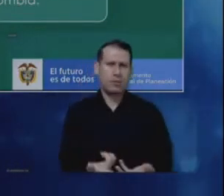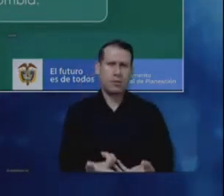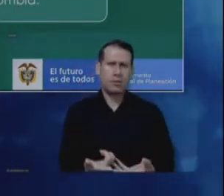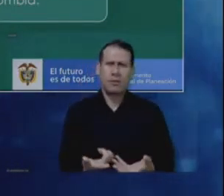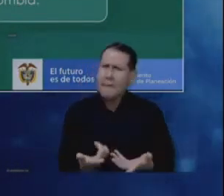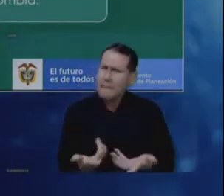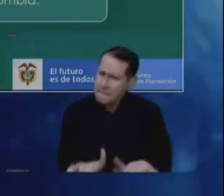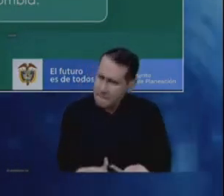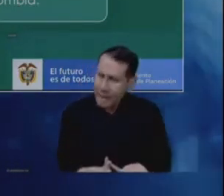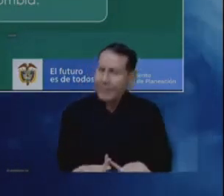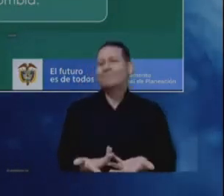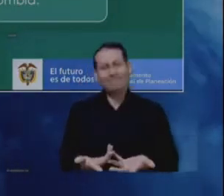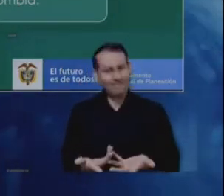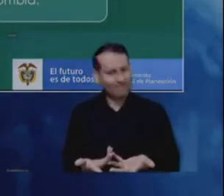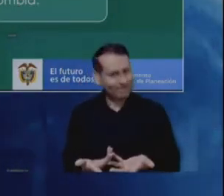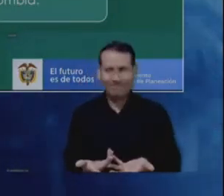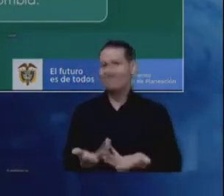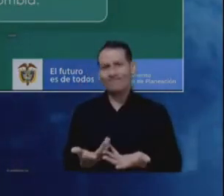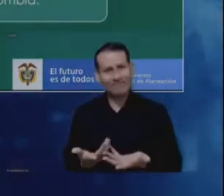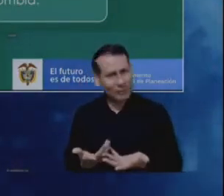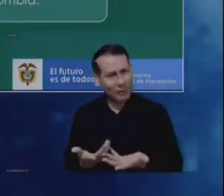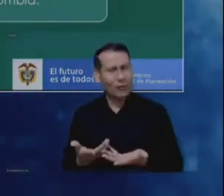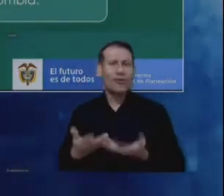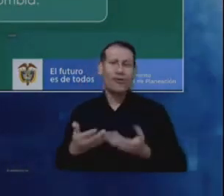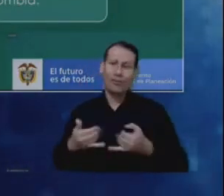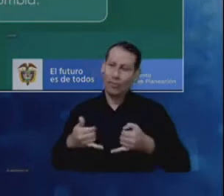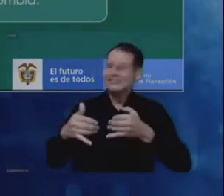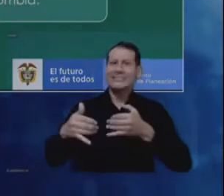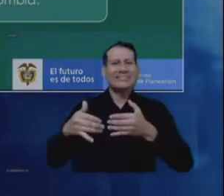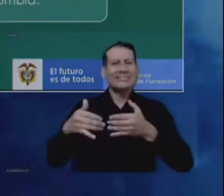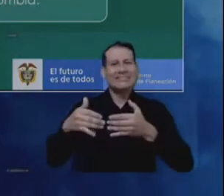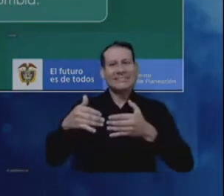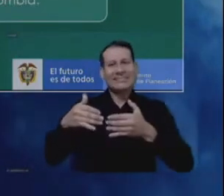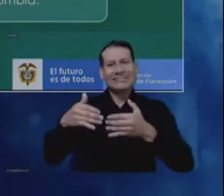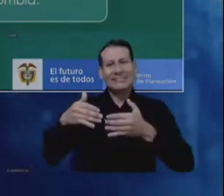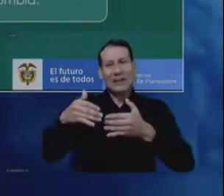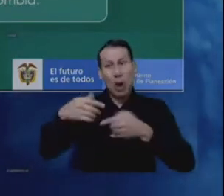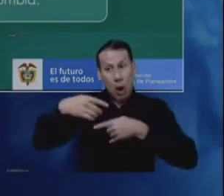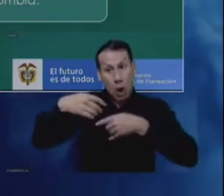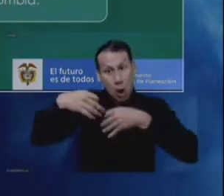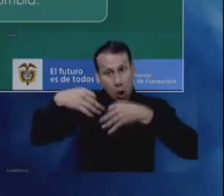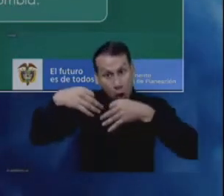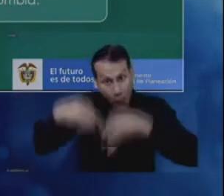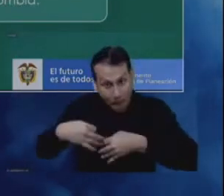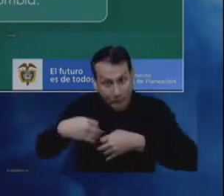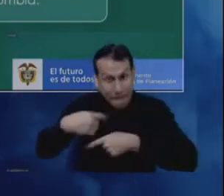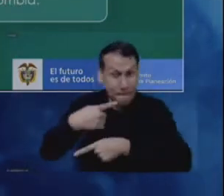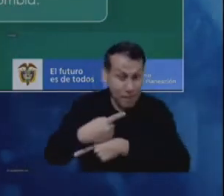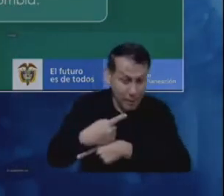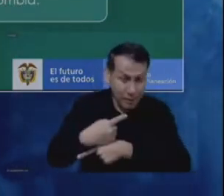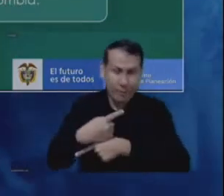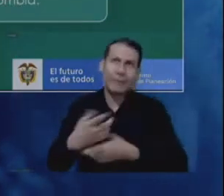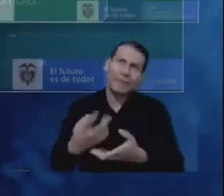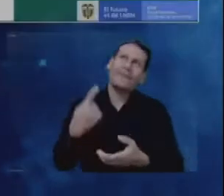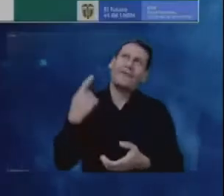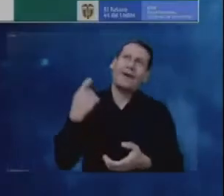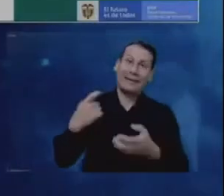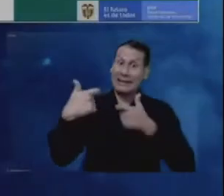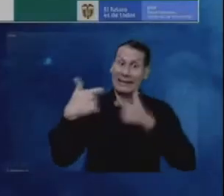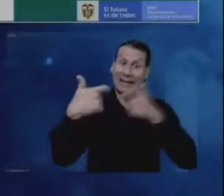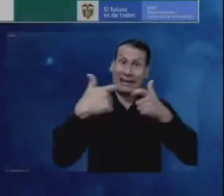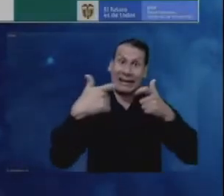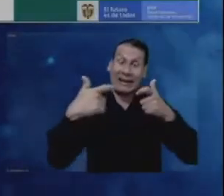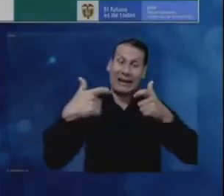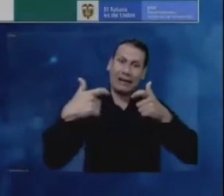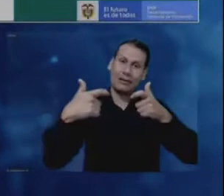brecha y que eventualmente, precisamente, si no se dan algunos elementos de la renovación de espectro, que si no se logra, obviamente, que se haga uso de todo el